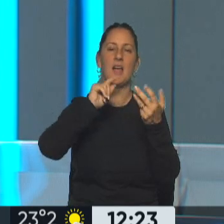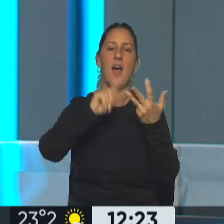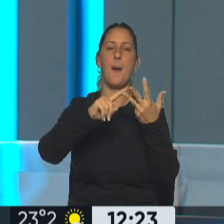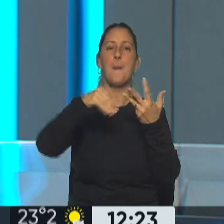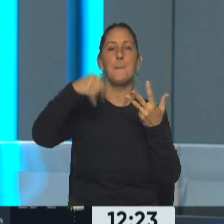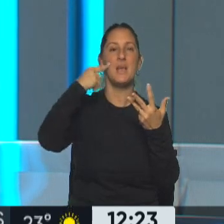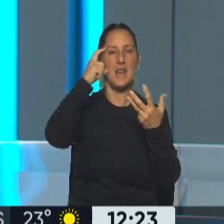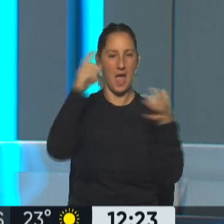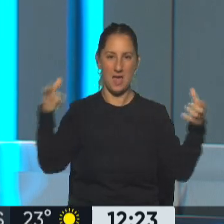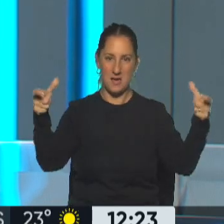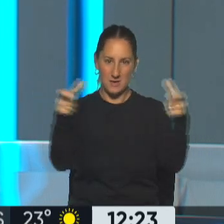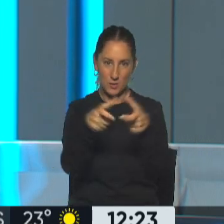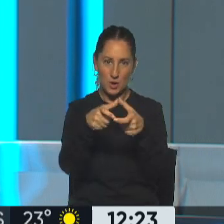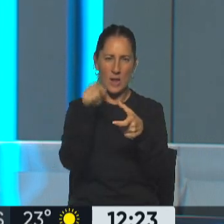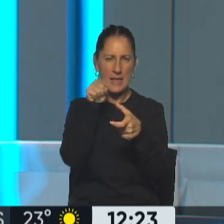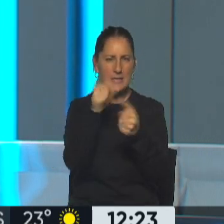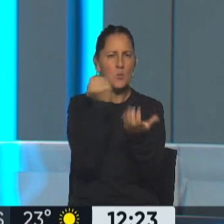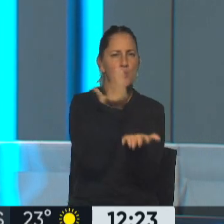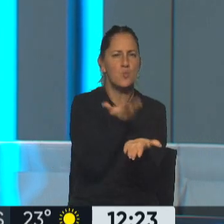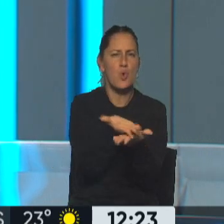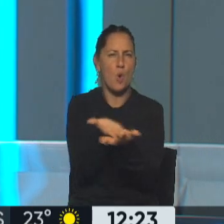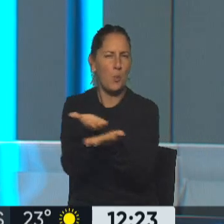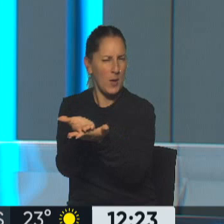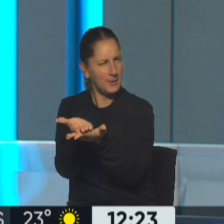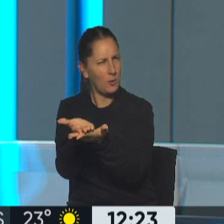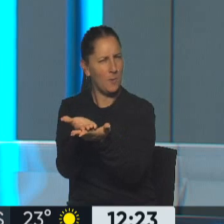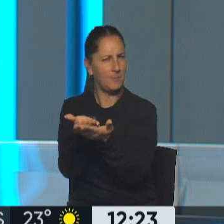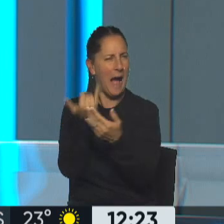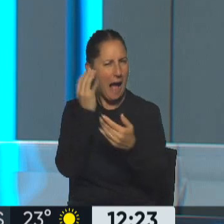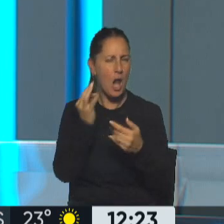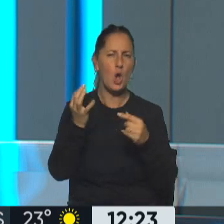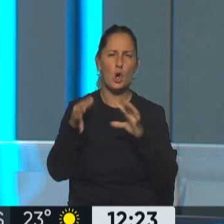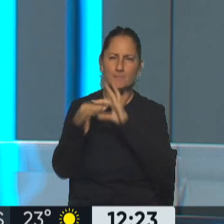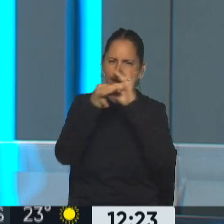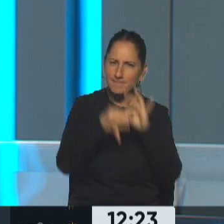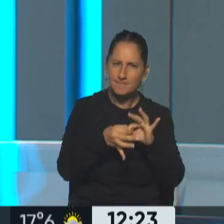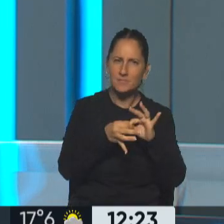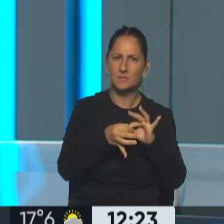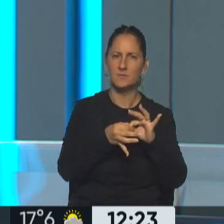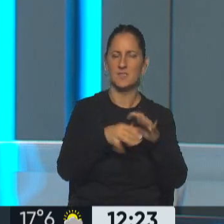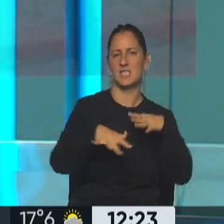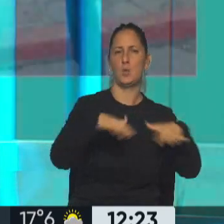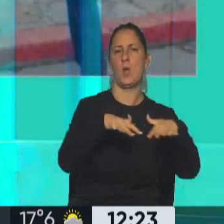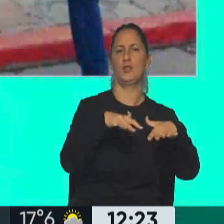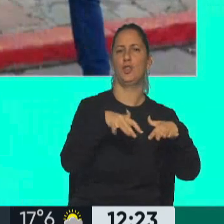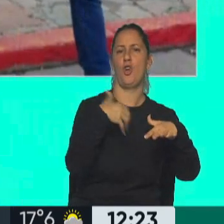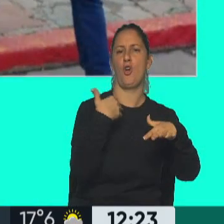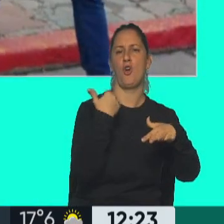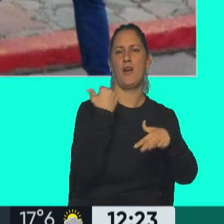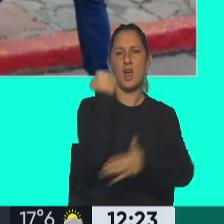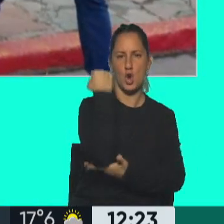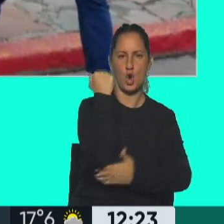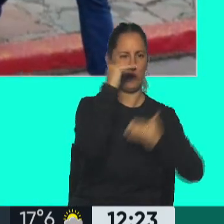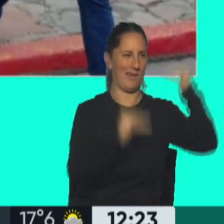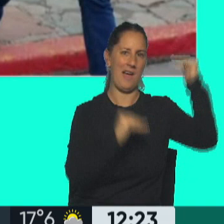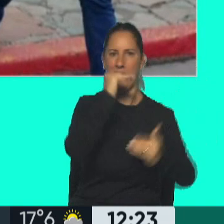de Javier milei Bueno si todas esas propuestas no tienen algún linkeo con lo que luego pasa con esta inestabilidad o ansiedad